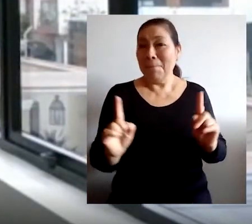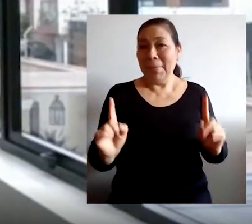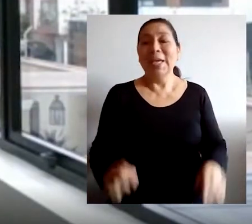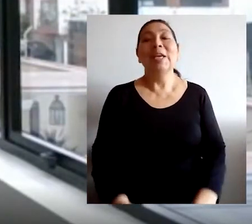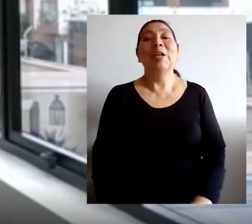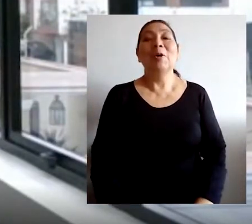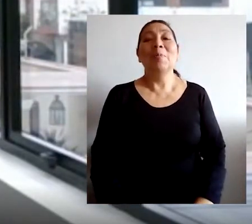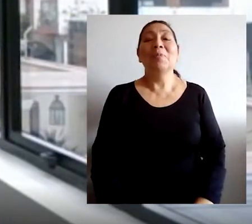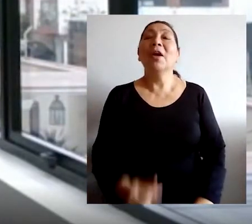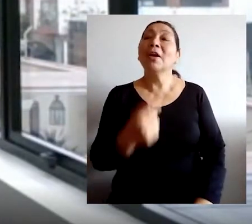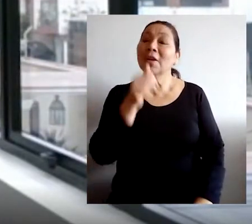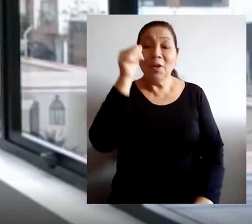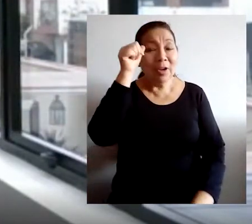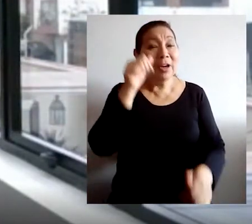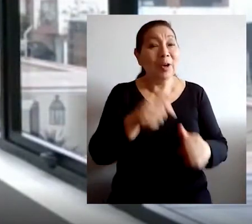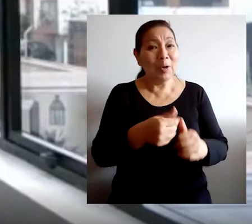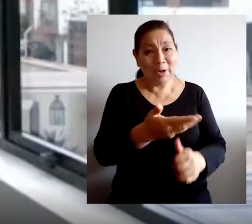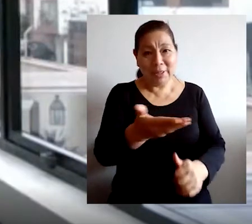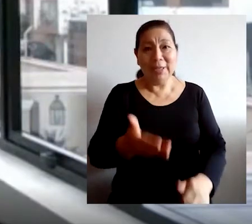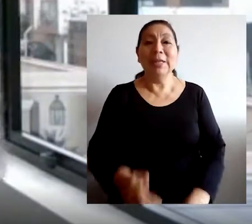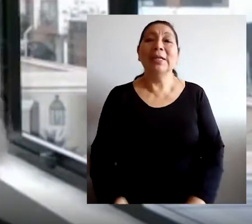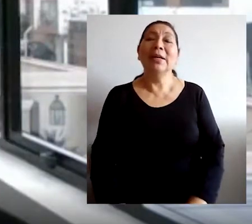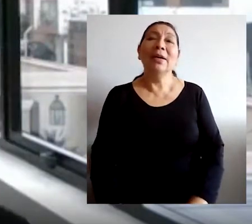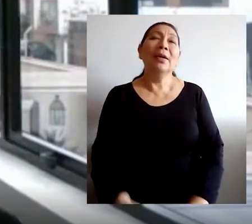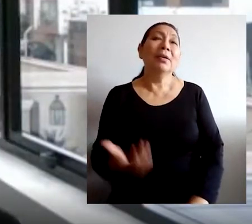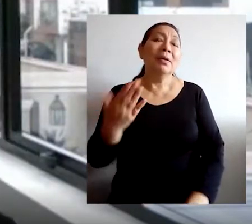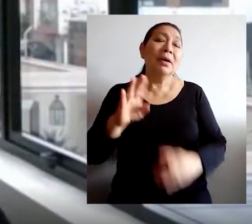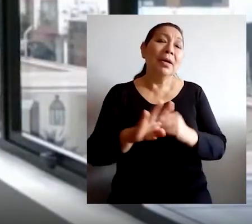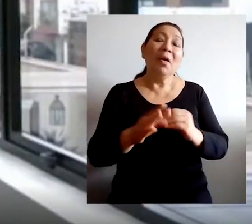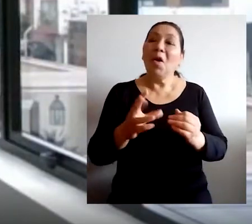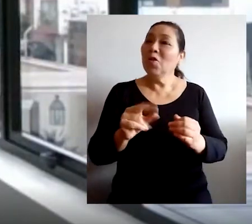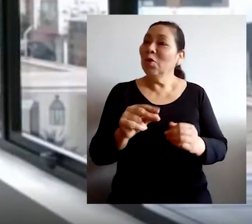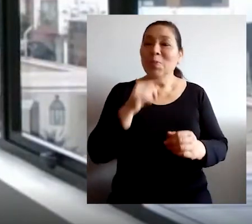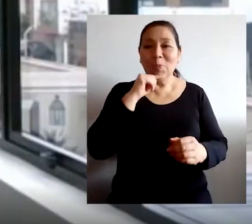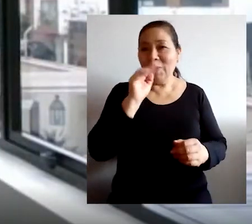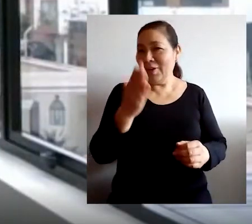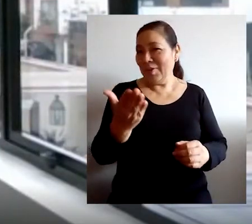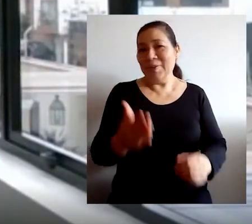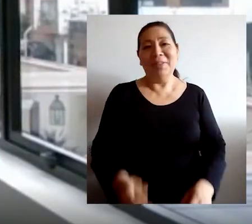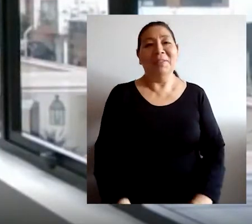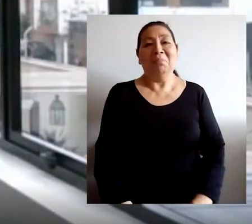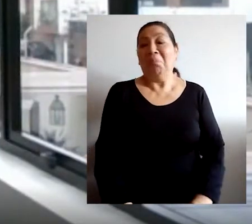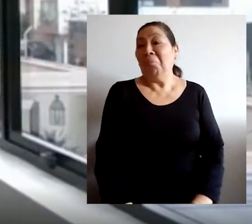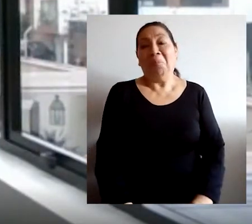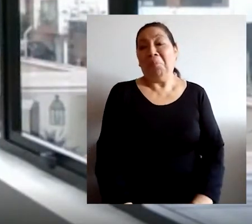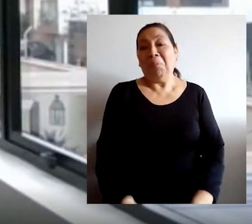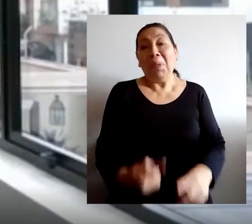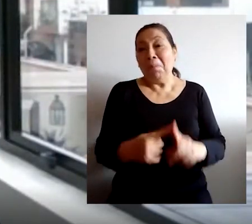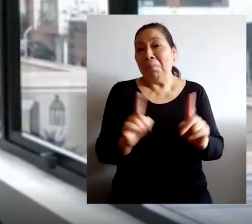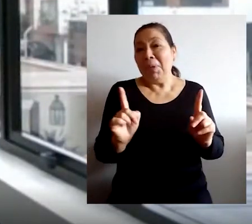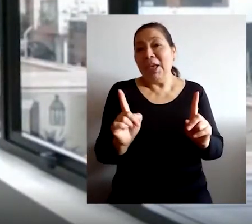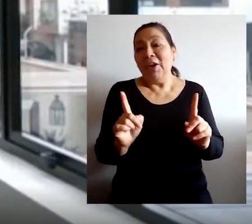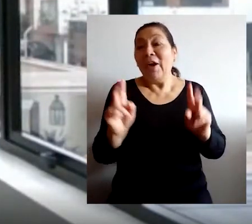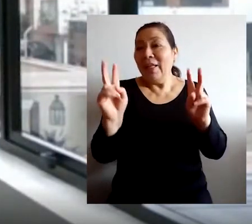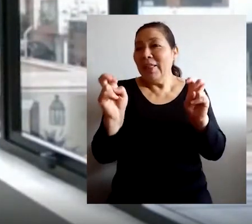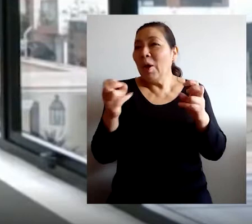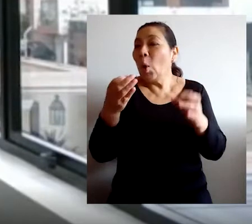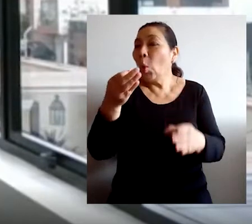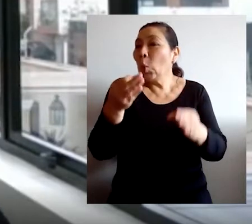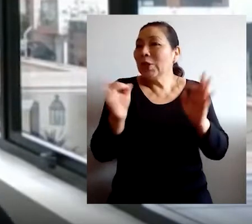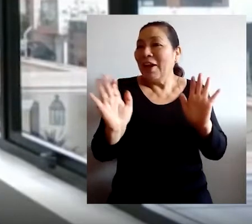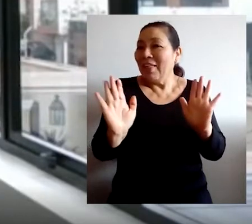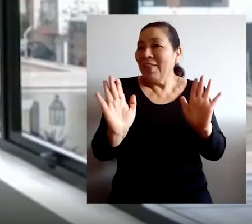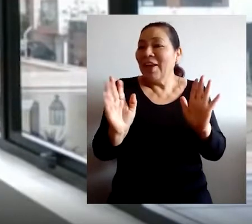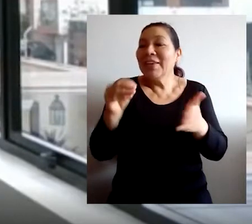caso, quisiera recordarle, básicamente al tribunal, no a la doctora, que no tiene por qué ver con esto, pero el tema de la cosa